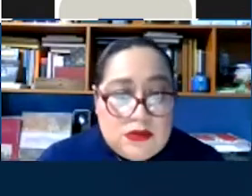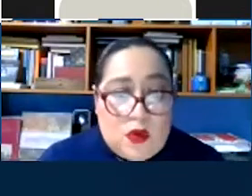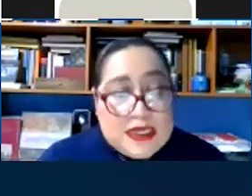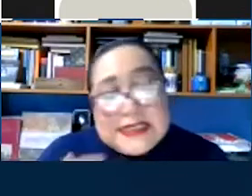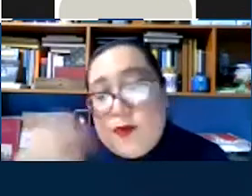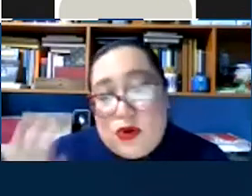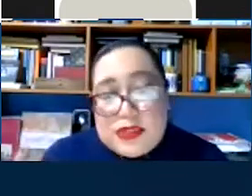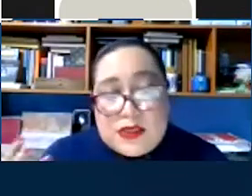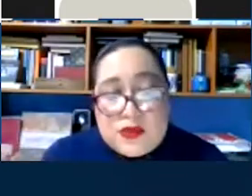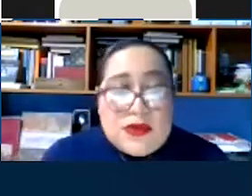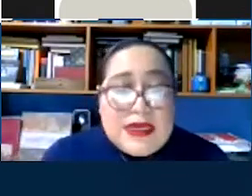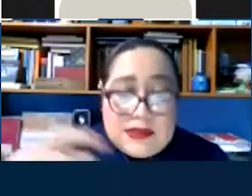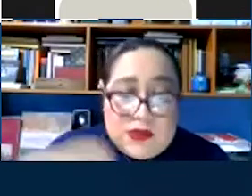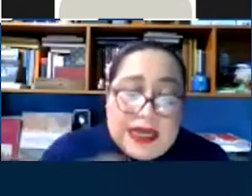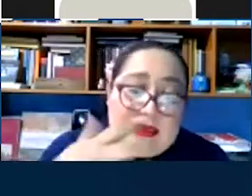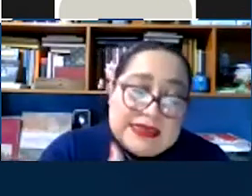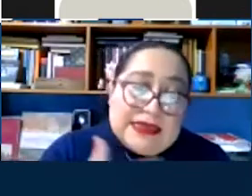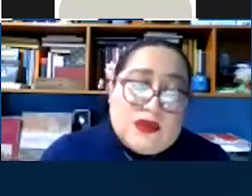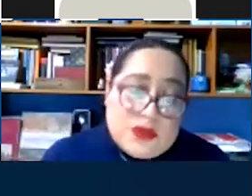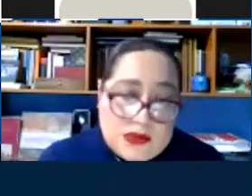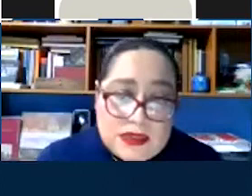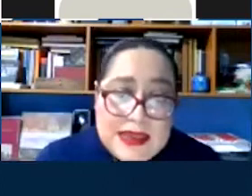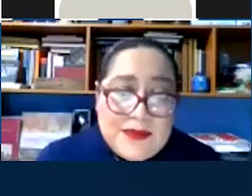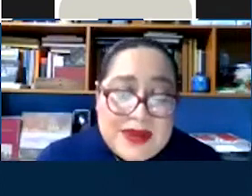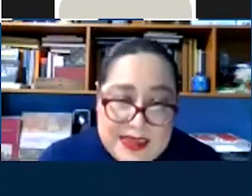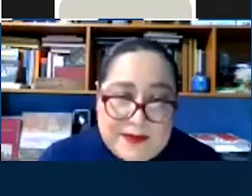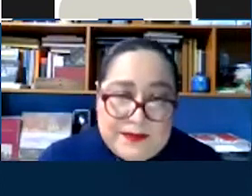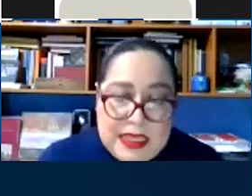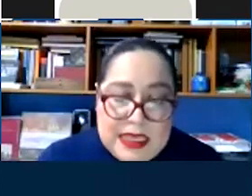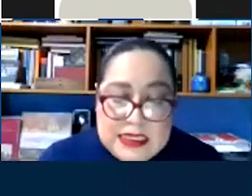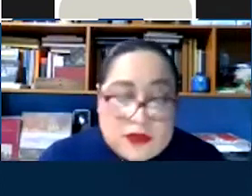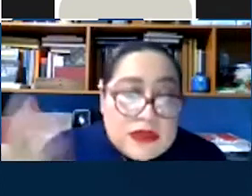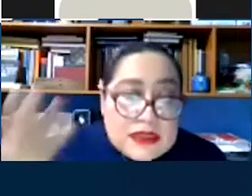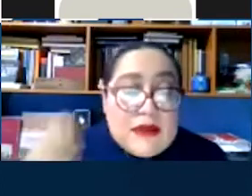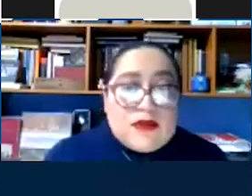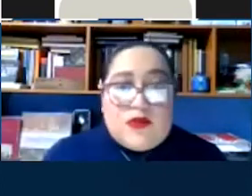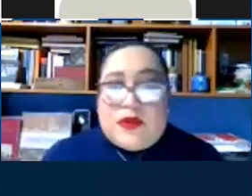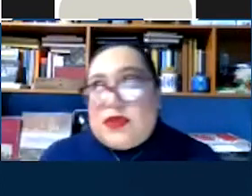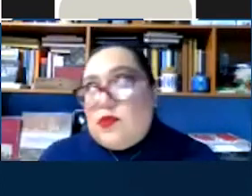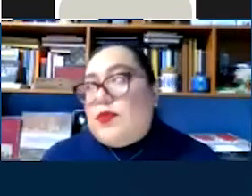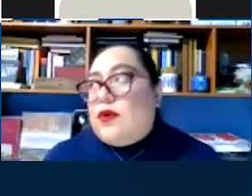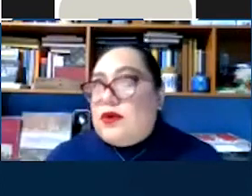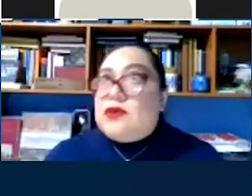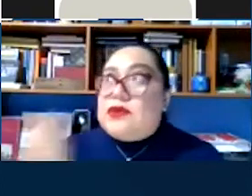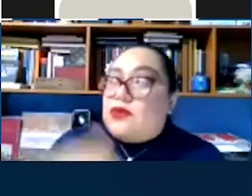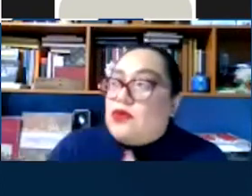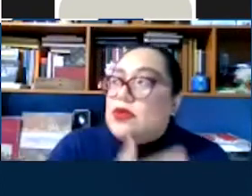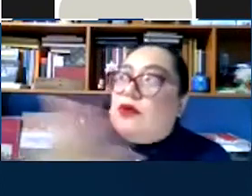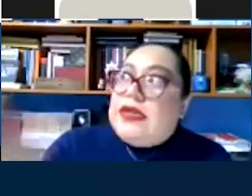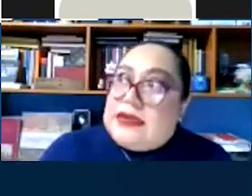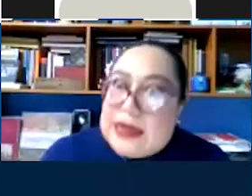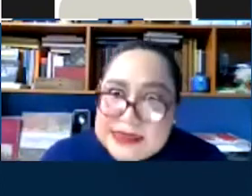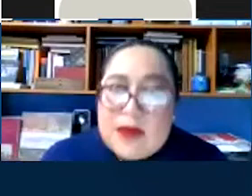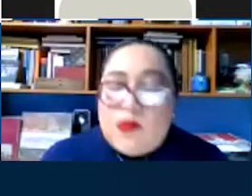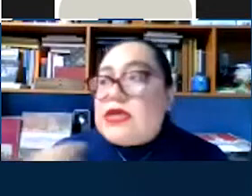situación o quizá por otra situación que surja de esta situación previa. Y entonces tal vez nos preguntemos, pero bueno, entonces todo esto